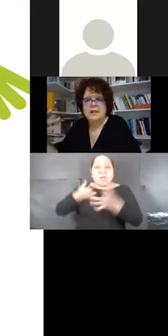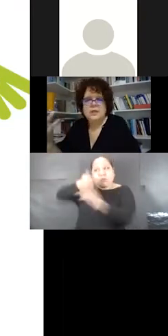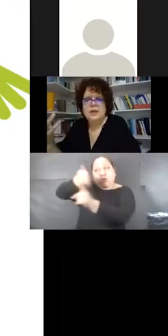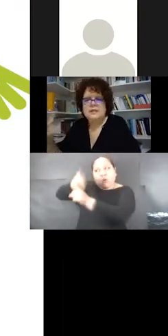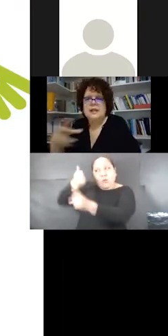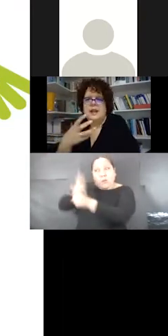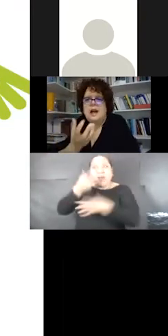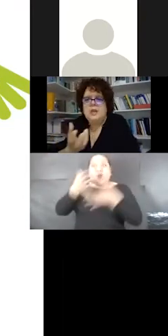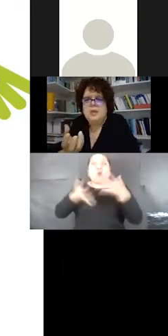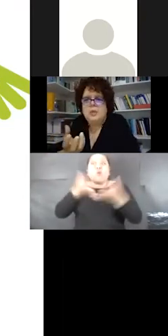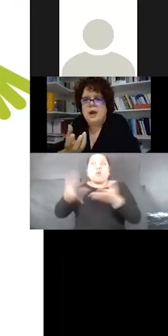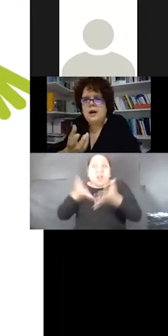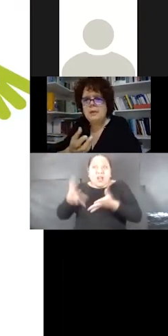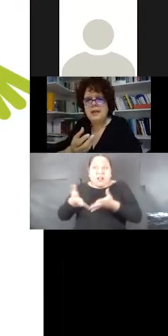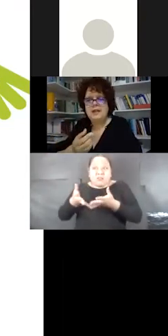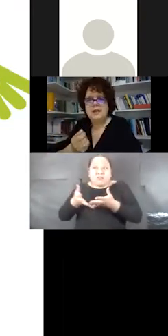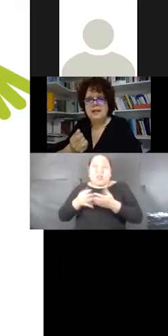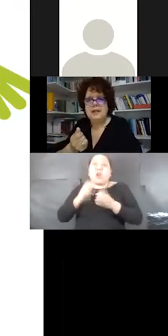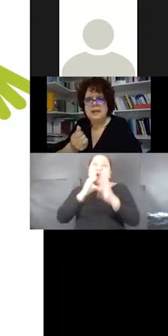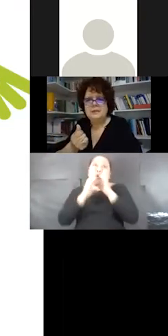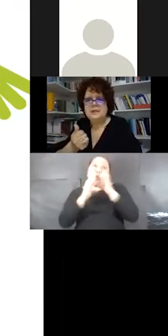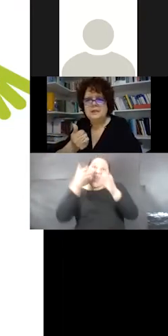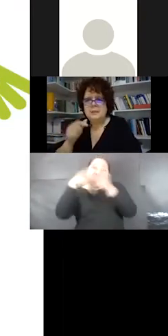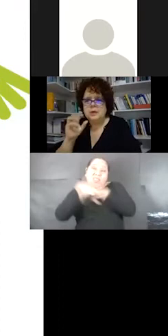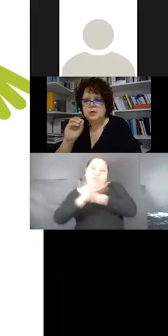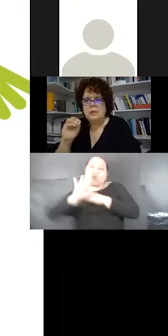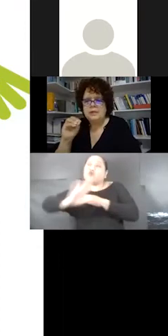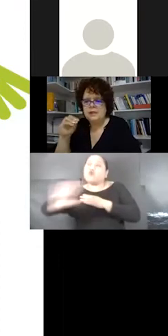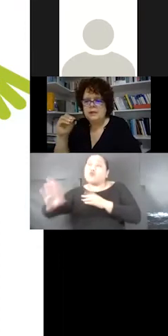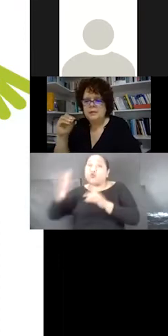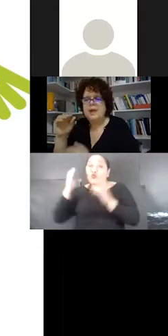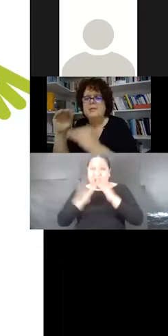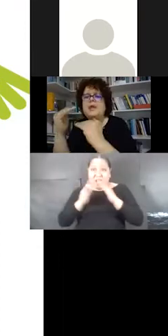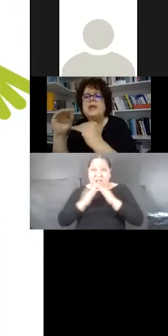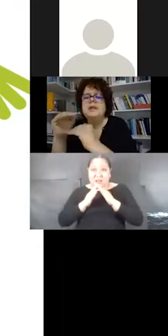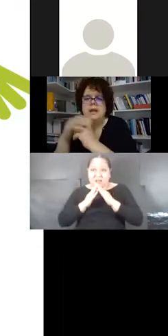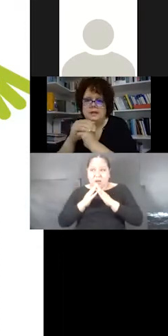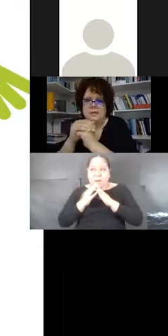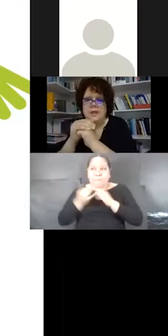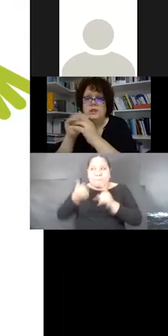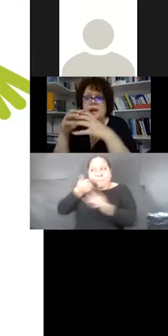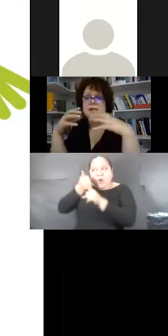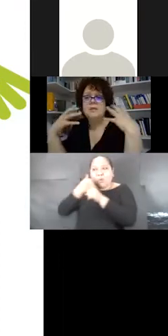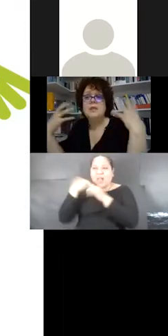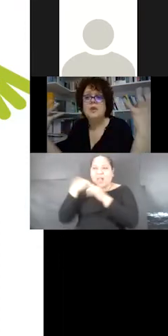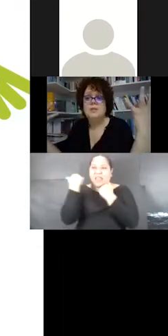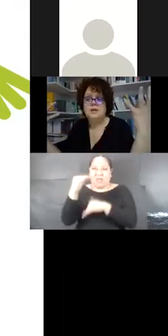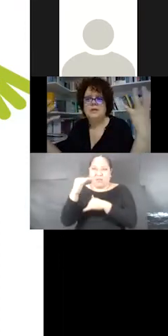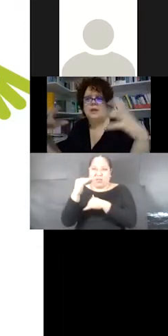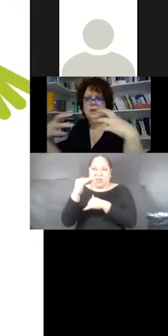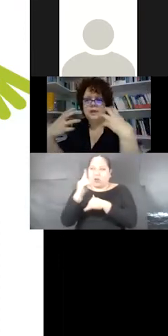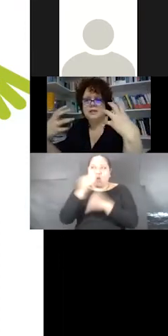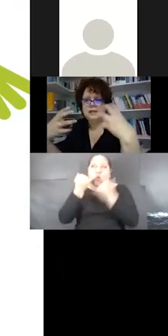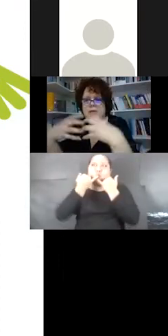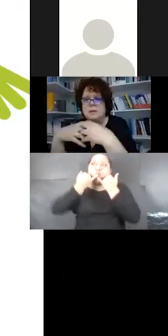comunicarse dentro de casa, crearon una manera de expresarse, pero solamente muy limitada, ¿no? Que no llegaba a ser un idioma